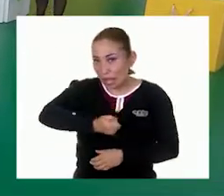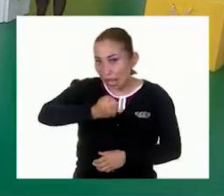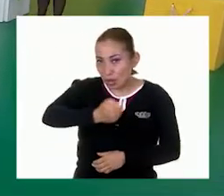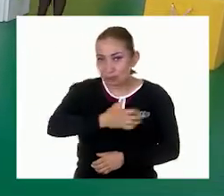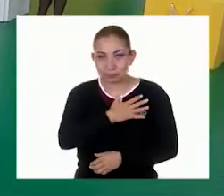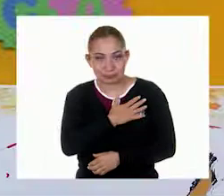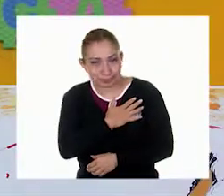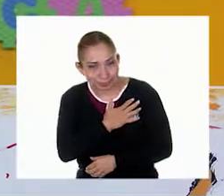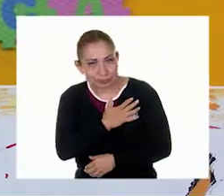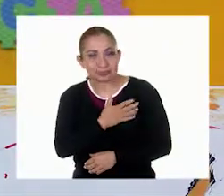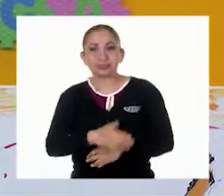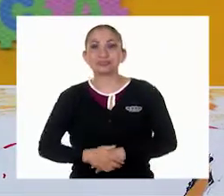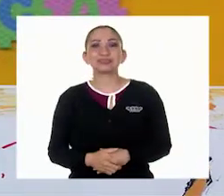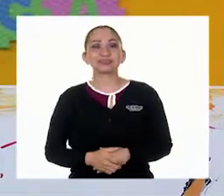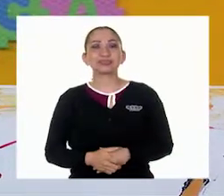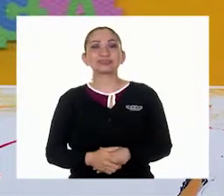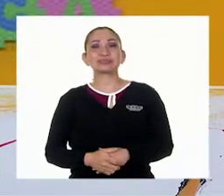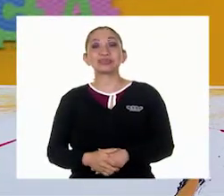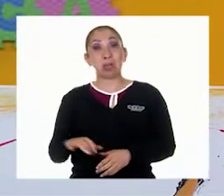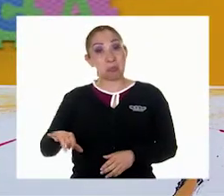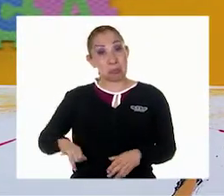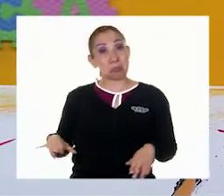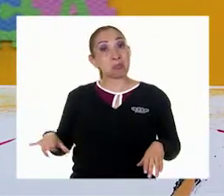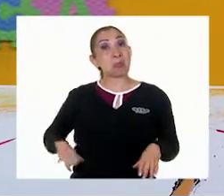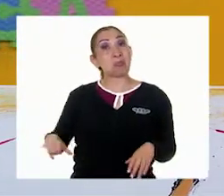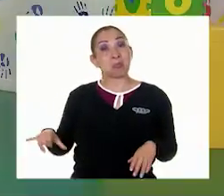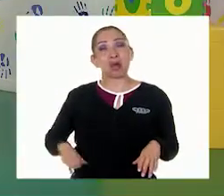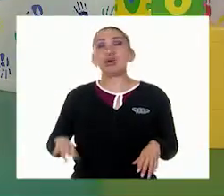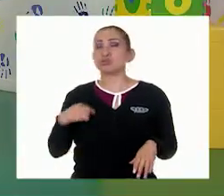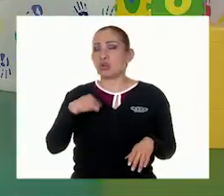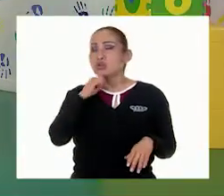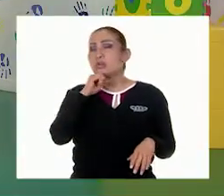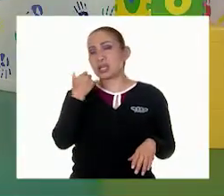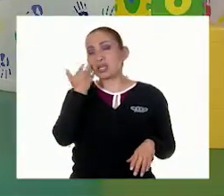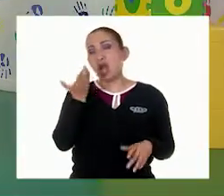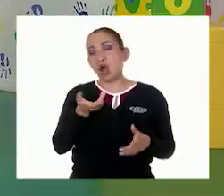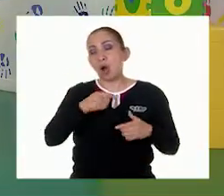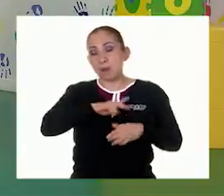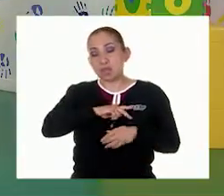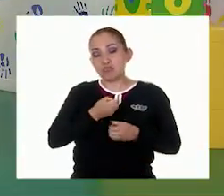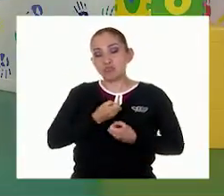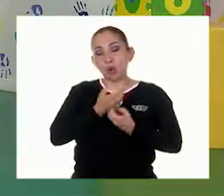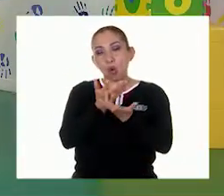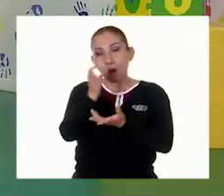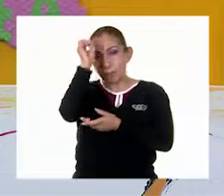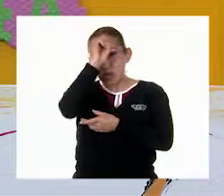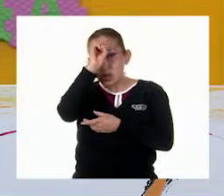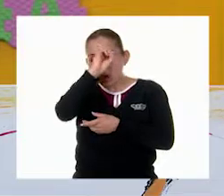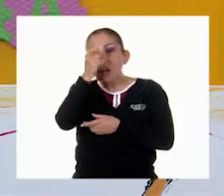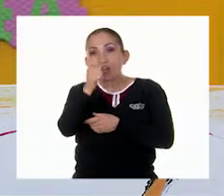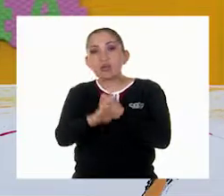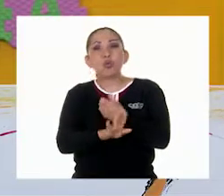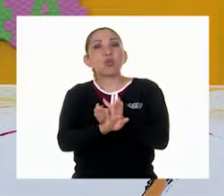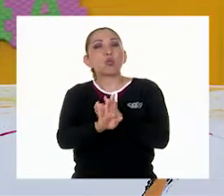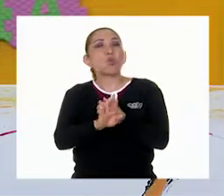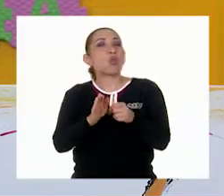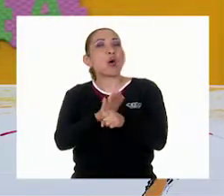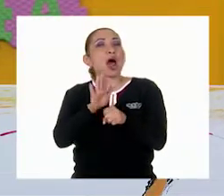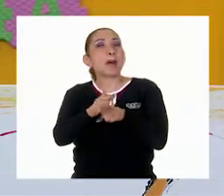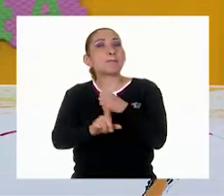de corazón. Saludo de corazón. ¡Qué interesante! Yo también quiero dar mi opinión sobre los